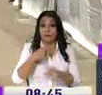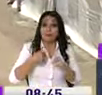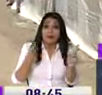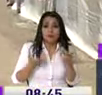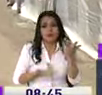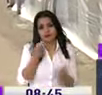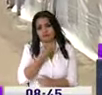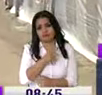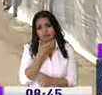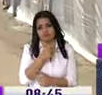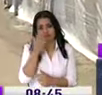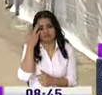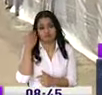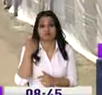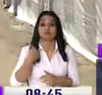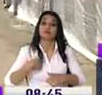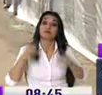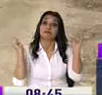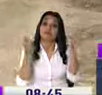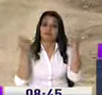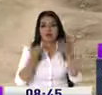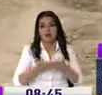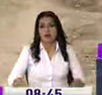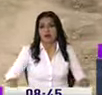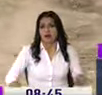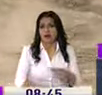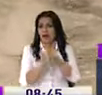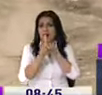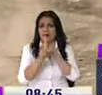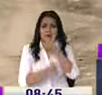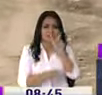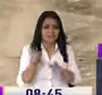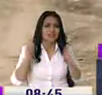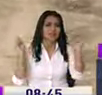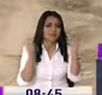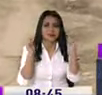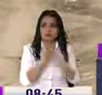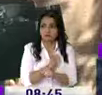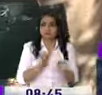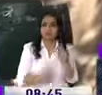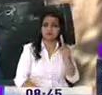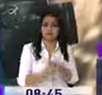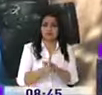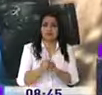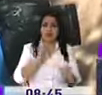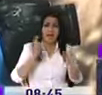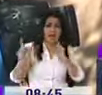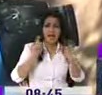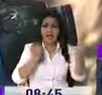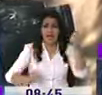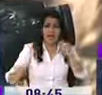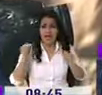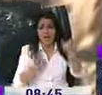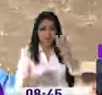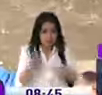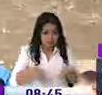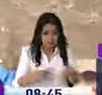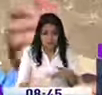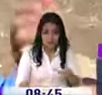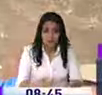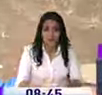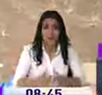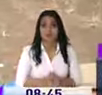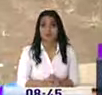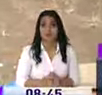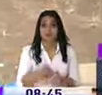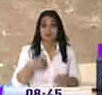alcohol. La fiesta terminó de forma abrupta. En cuestión de segundos, la alegría se transformó en gritos de desesperación y dolor. Mi nietito